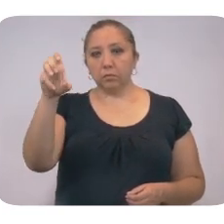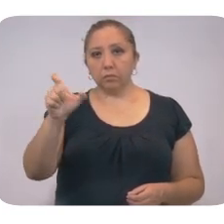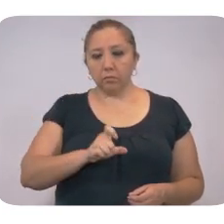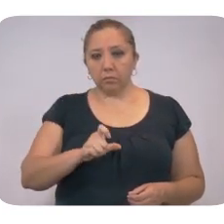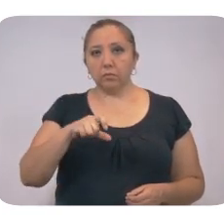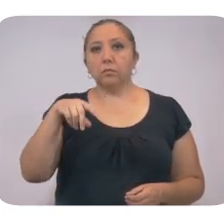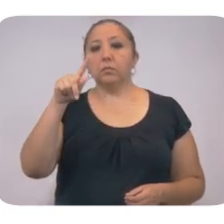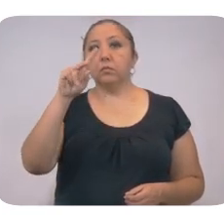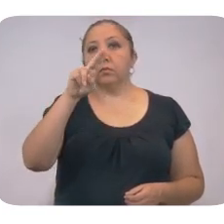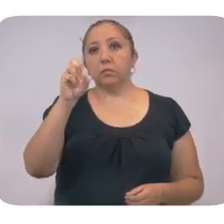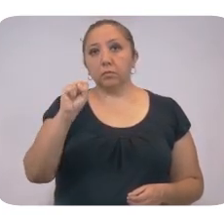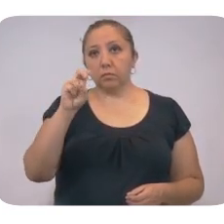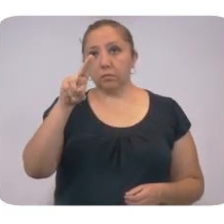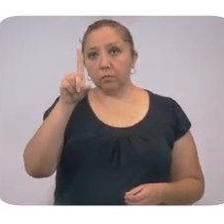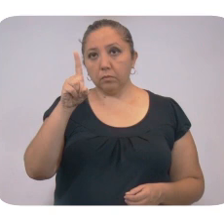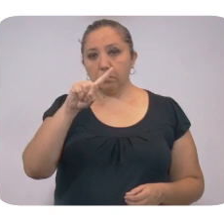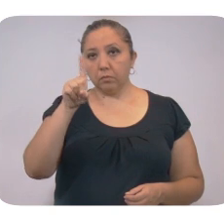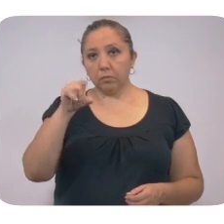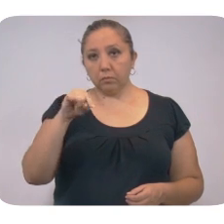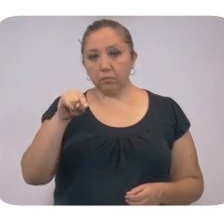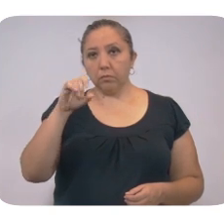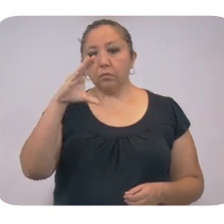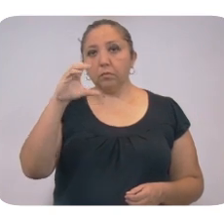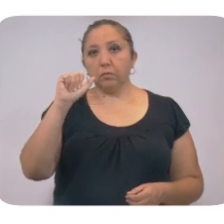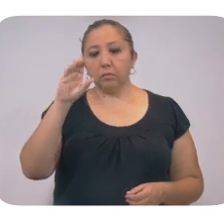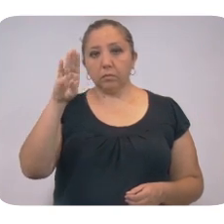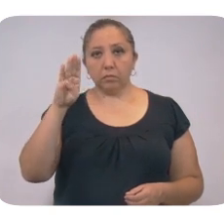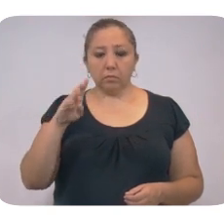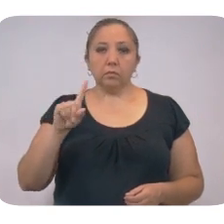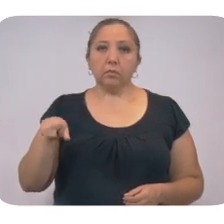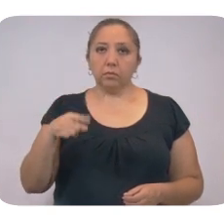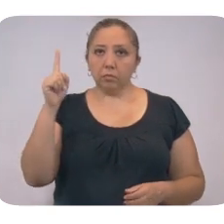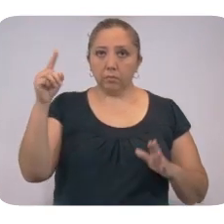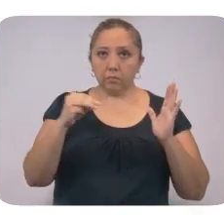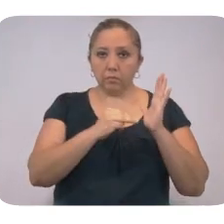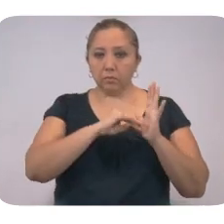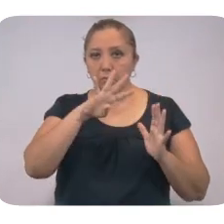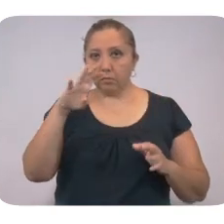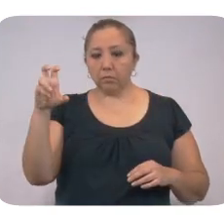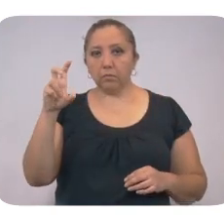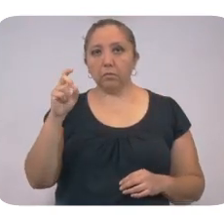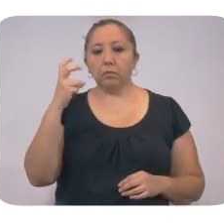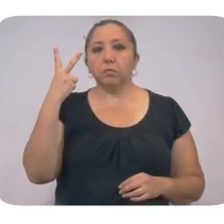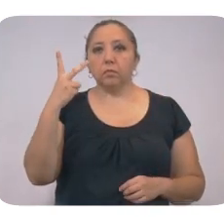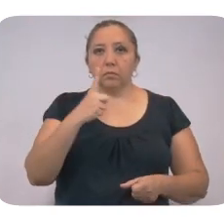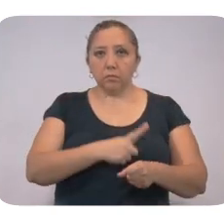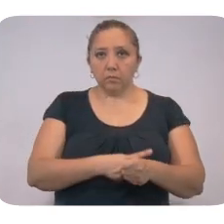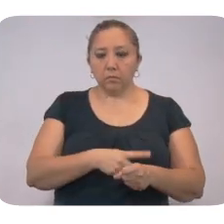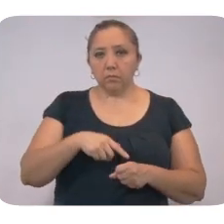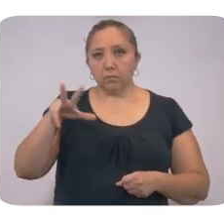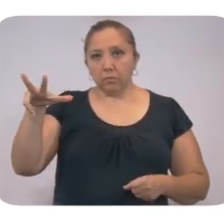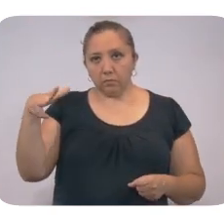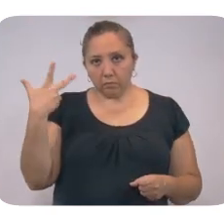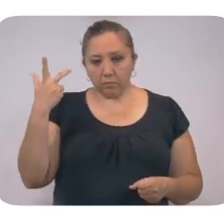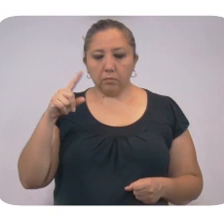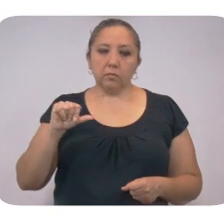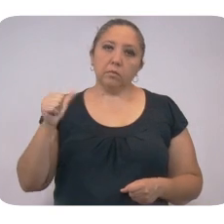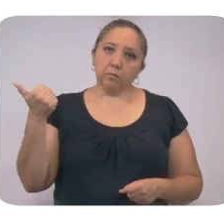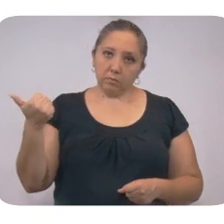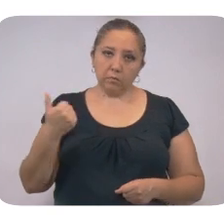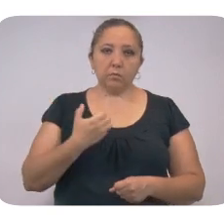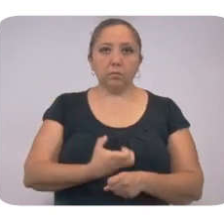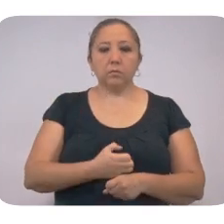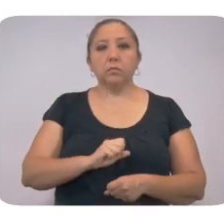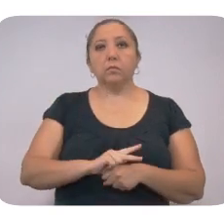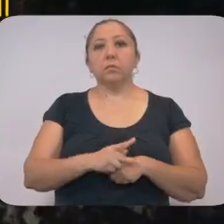y Zucacap, y un foráneo. En total, ya son 1.432 casos positivos, 13 de los cuales son de otro país